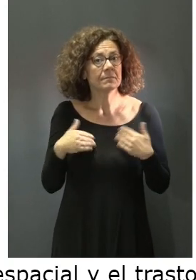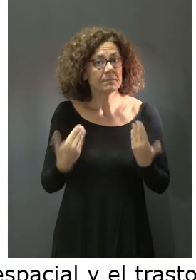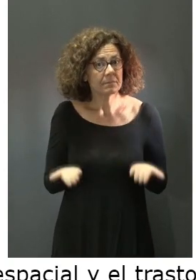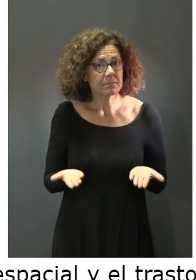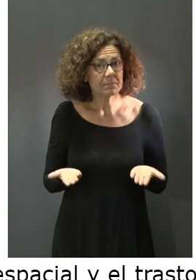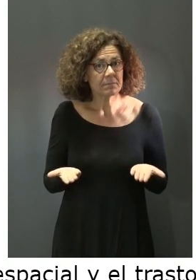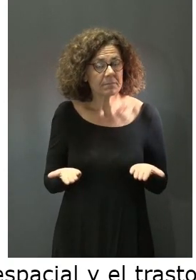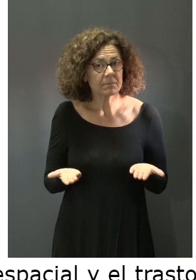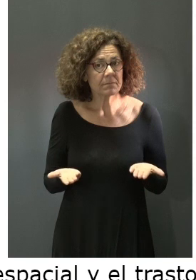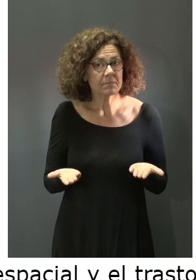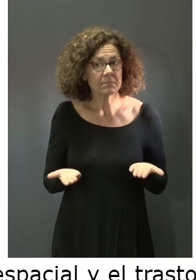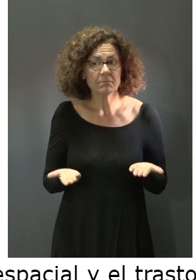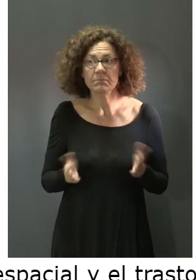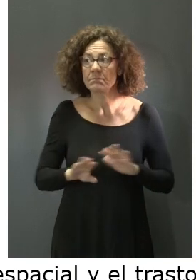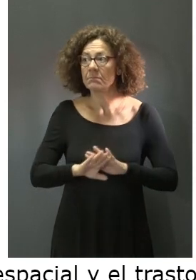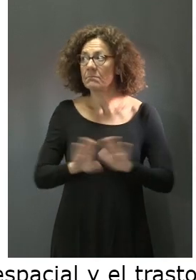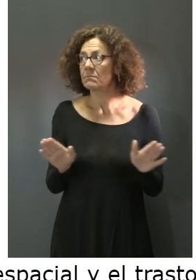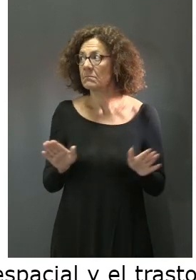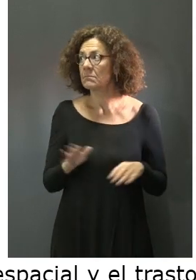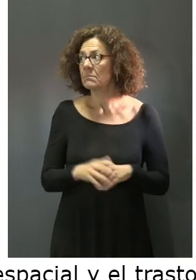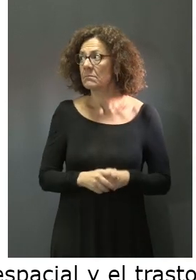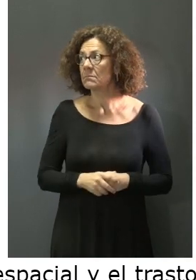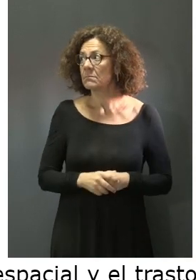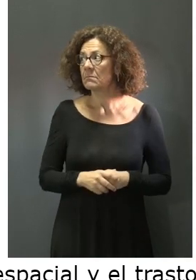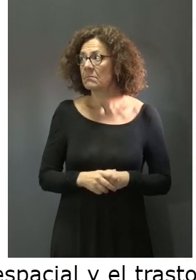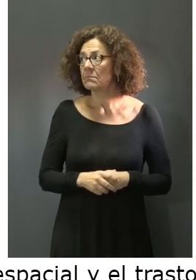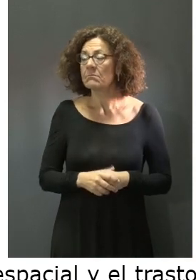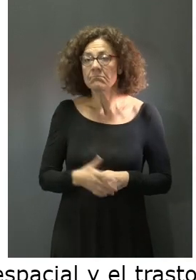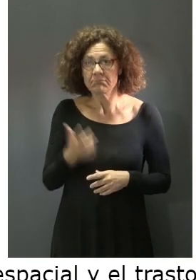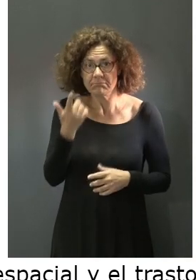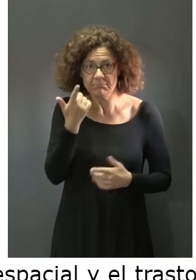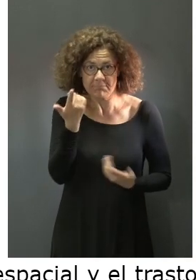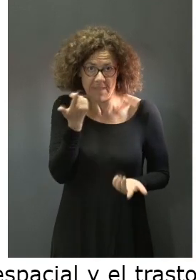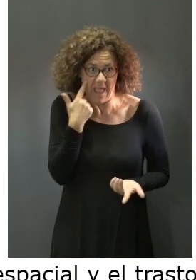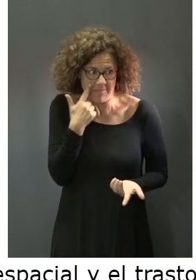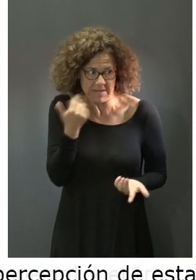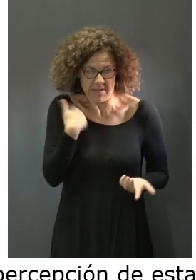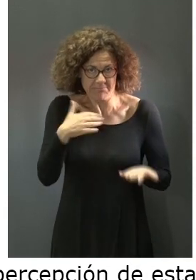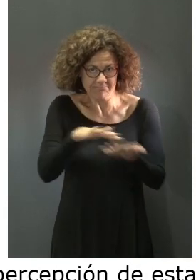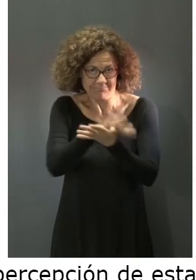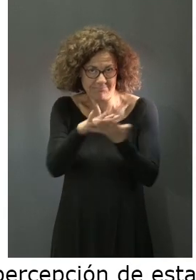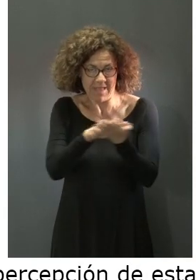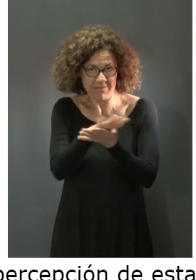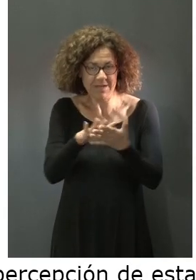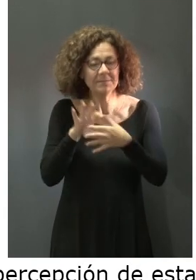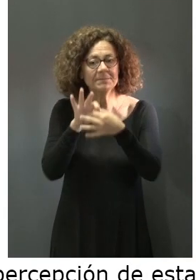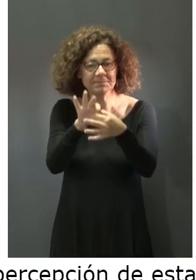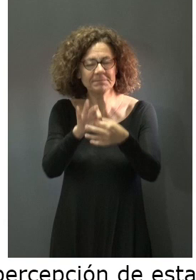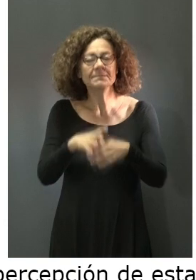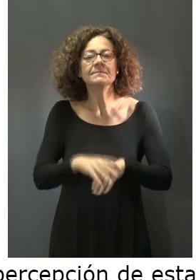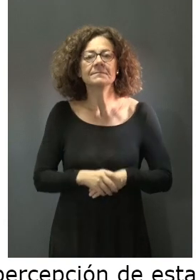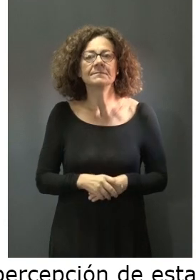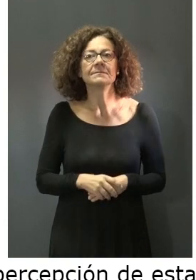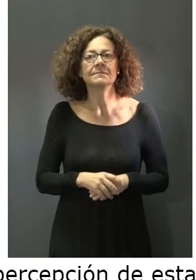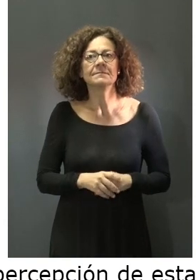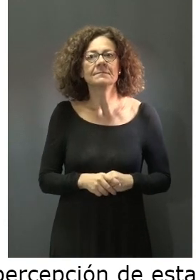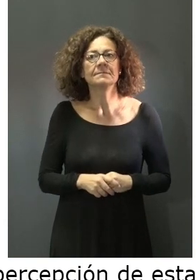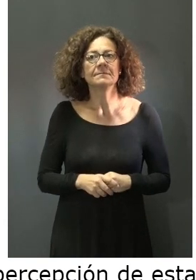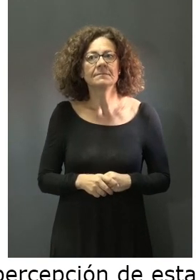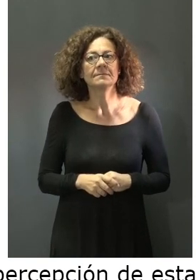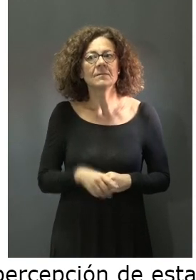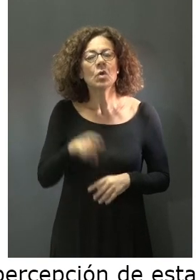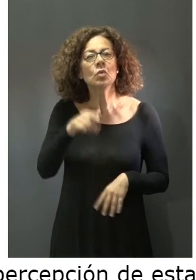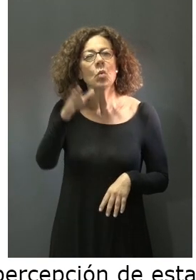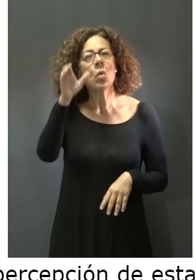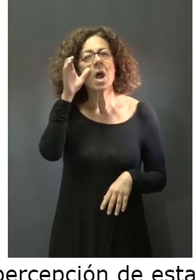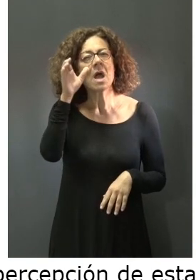Y nada, pues vamos a ello, vamos a ver Muy bien. A ver qué tenemos que decir. Sí, has